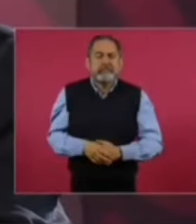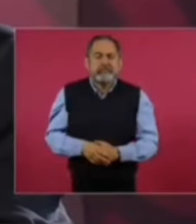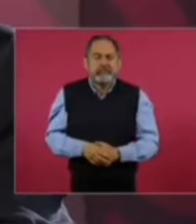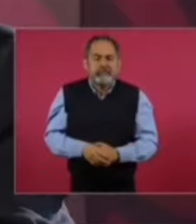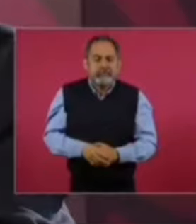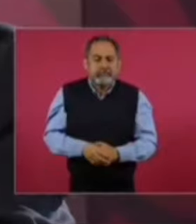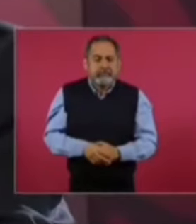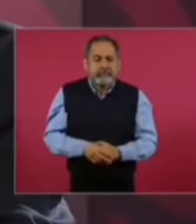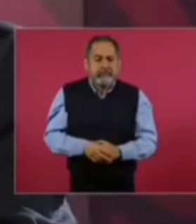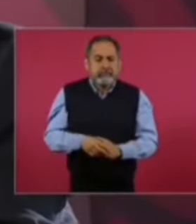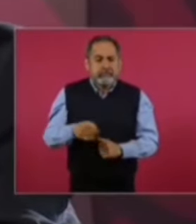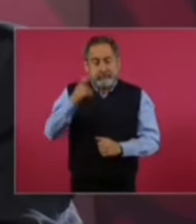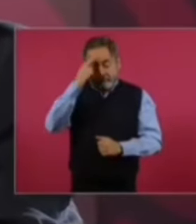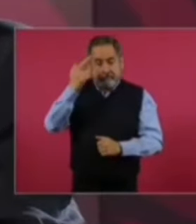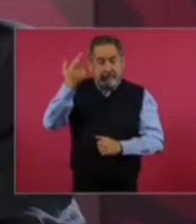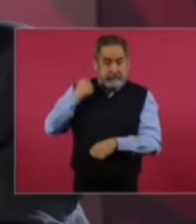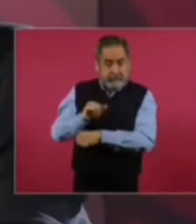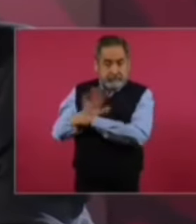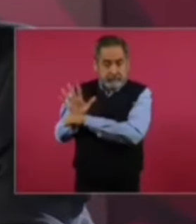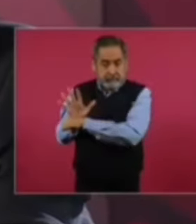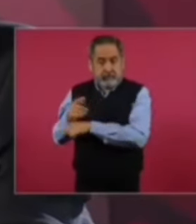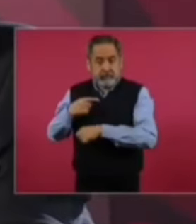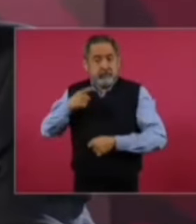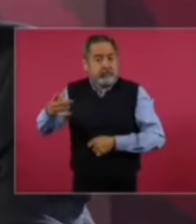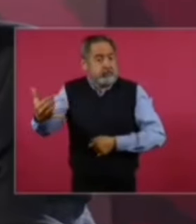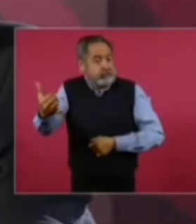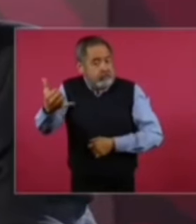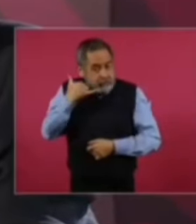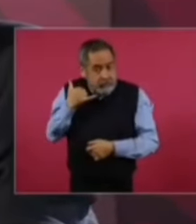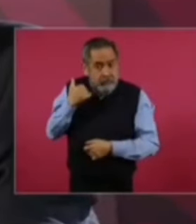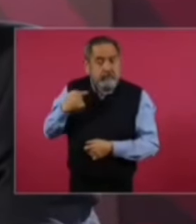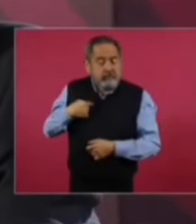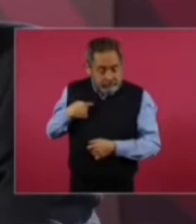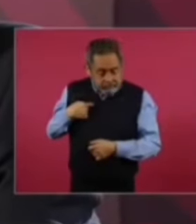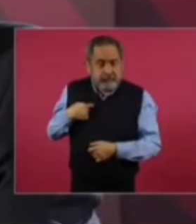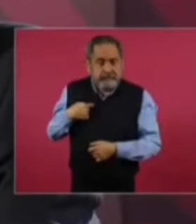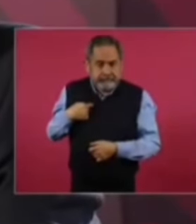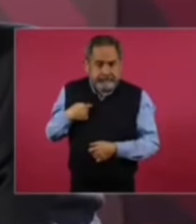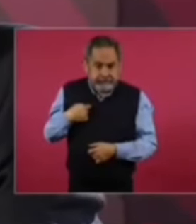Me dio el COVID en una ocasión, me habló,